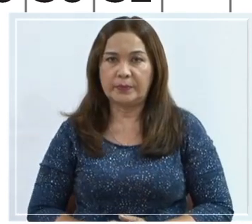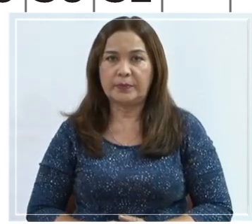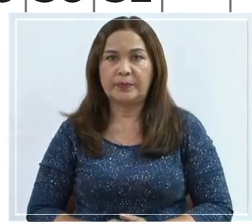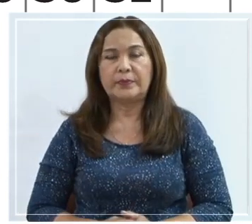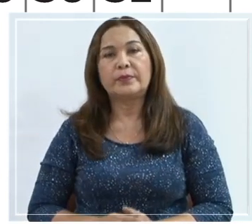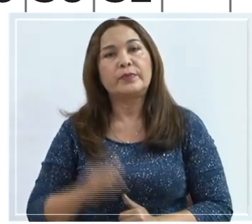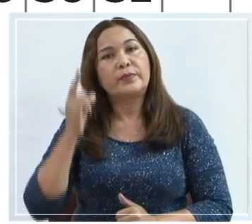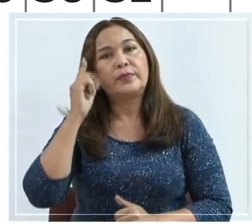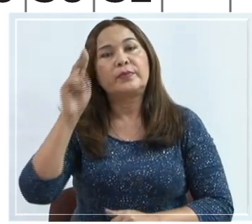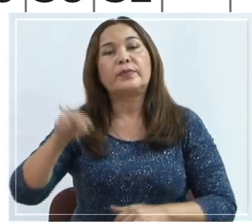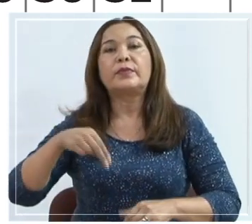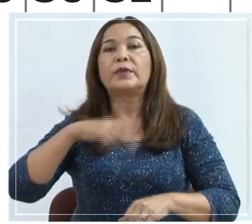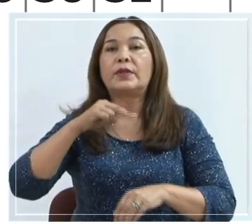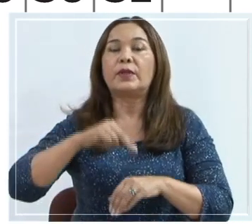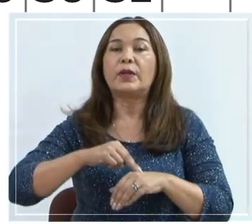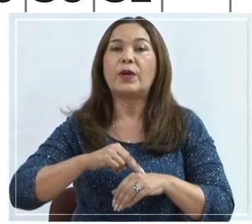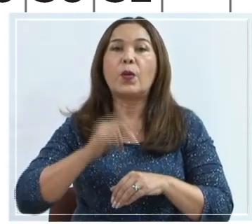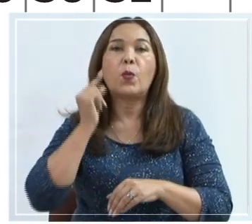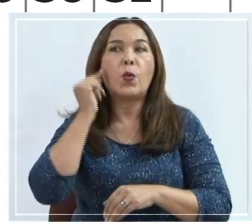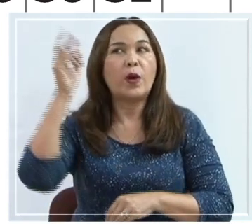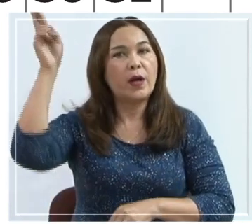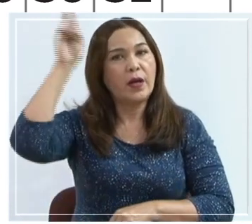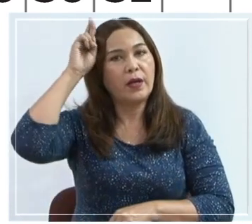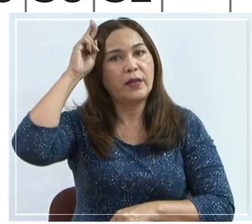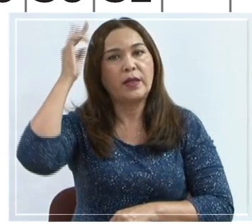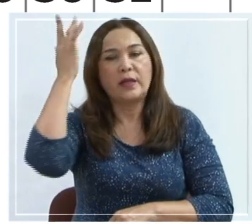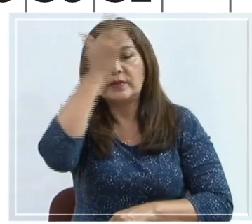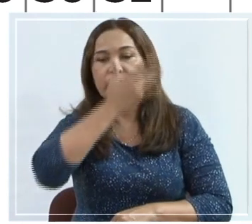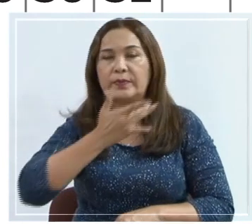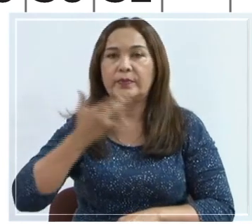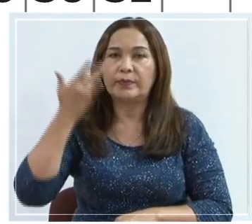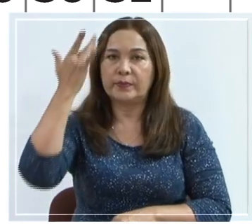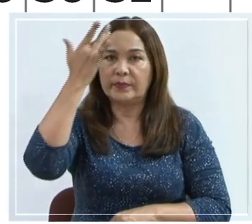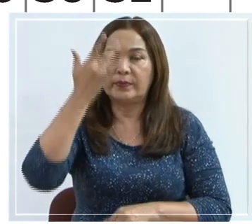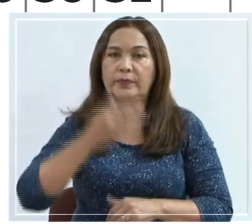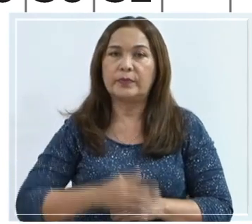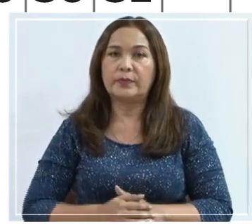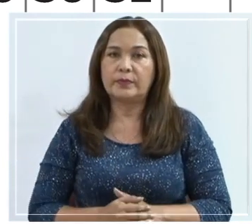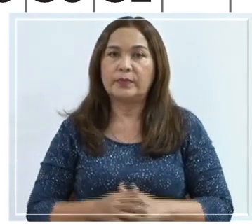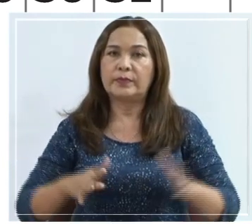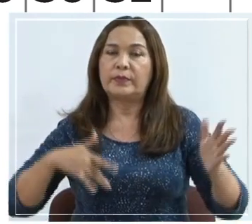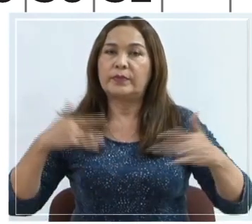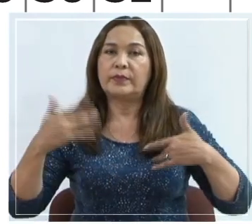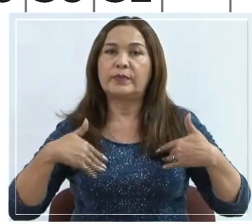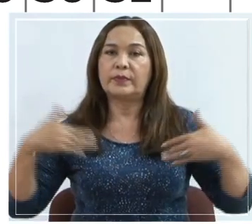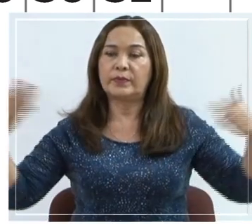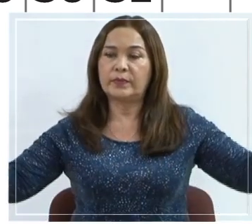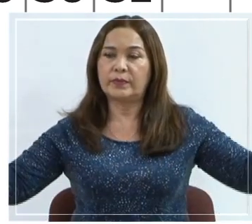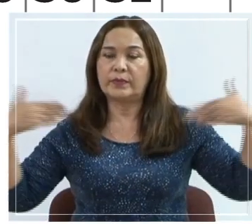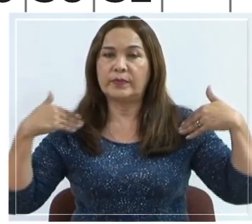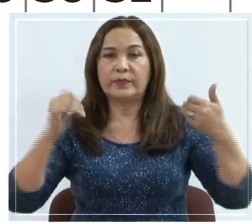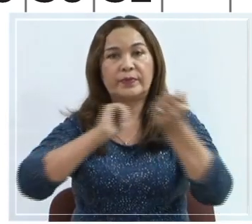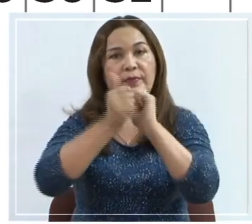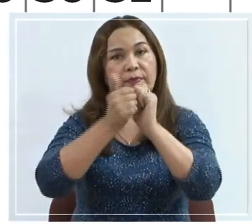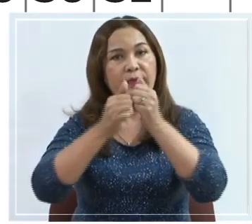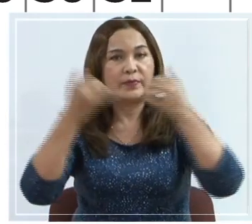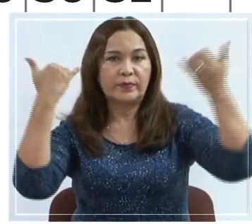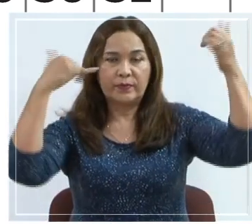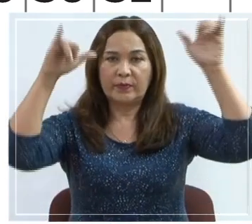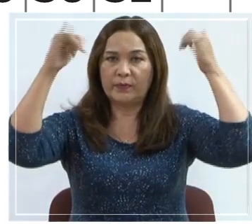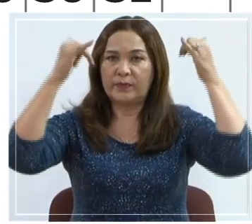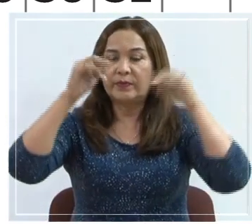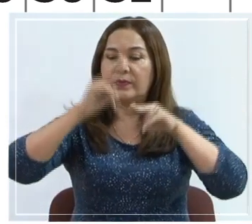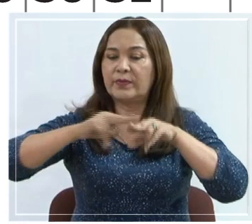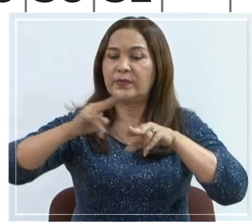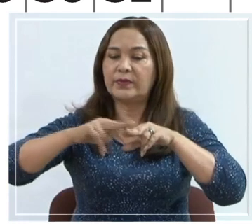día nacional de las mujeres indígenas y afro-descendientes actividad física deporte y recreación